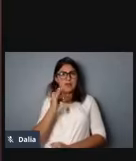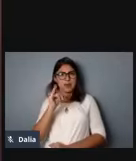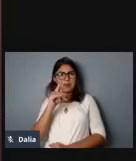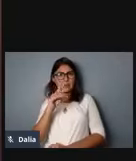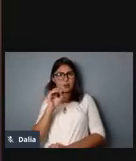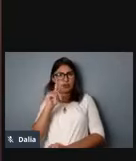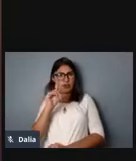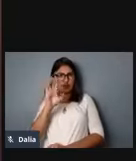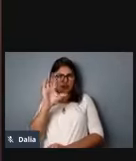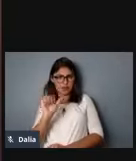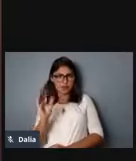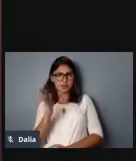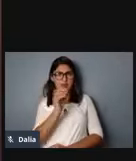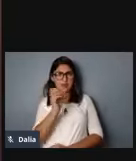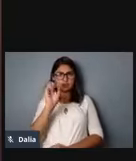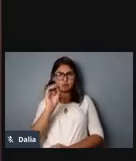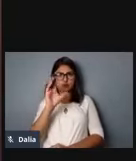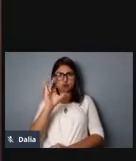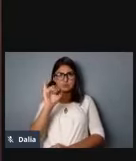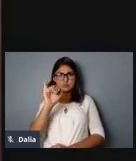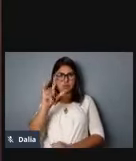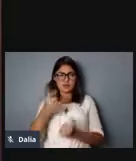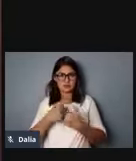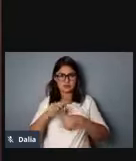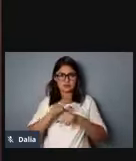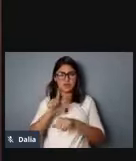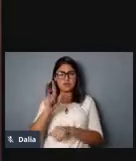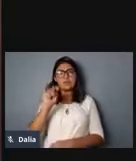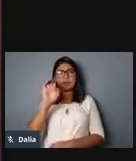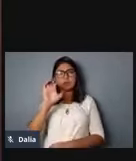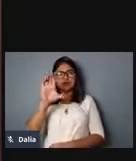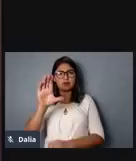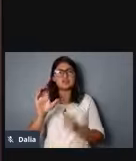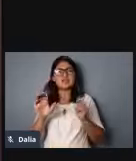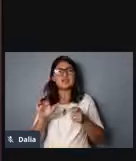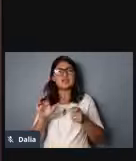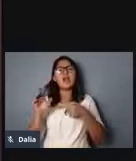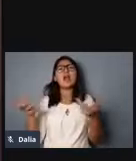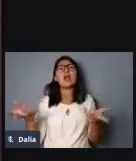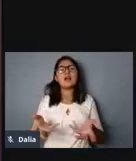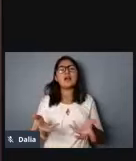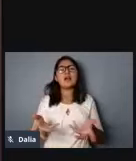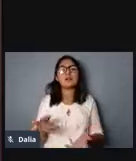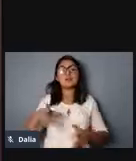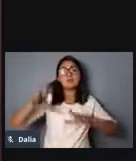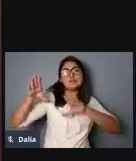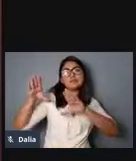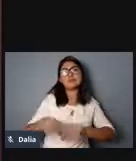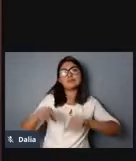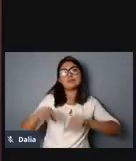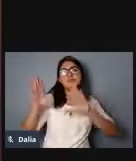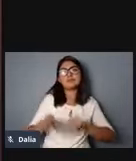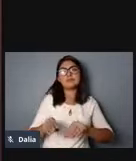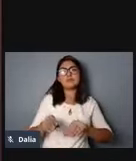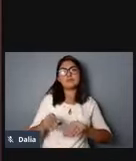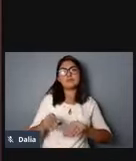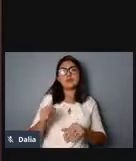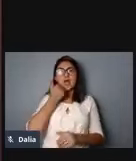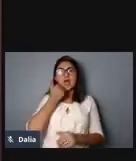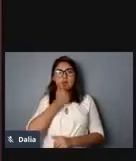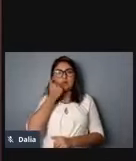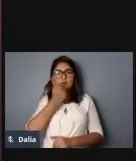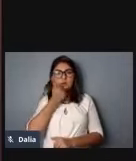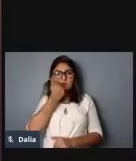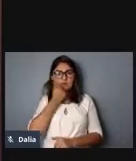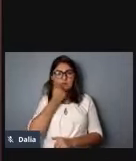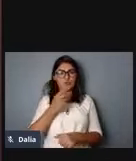que justo les enseña a estos estudiantes, a las y los estudiantes de estas universidades y preparatorias, que una